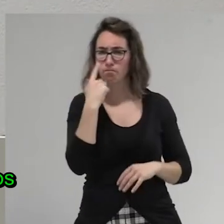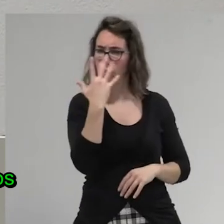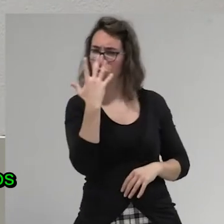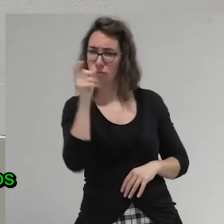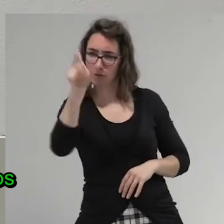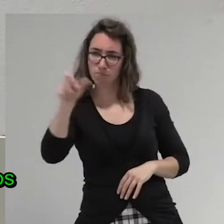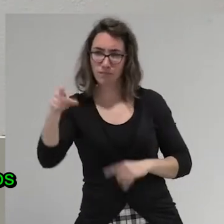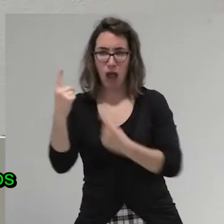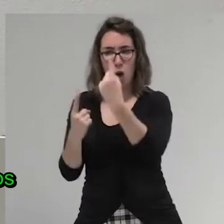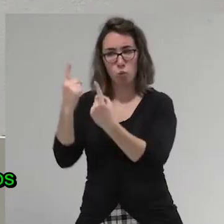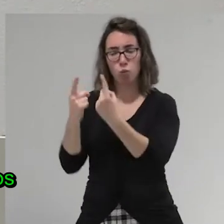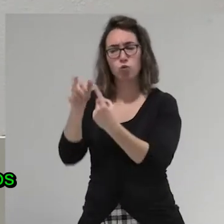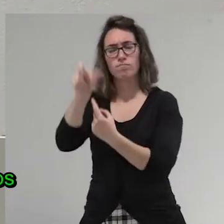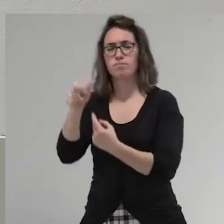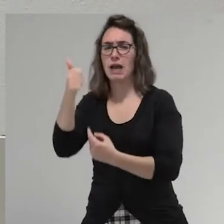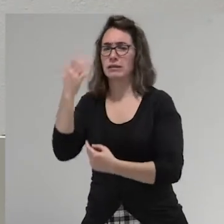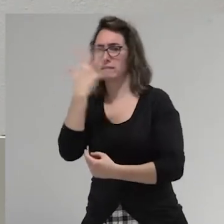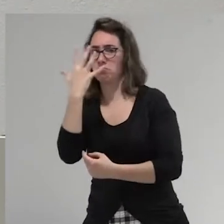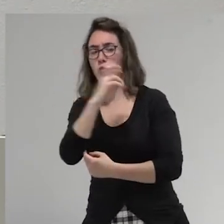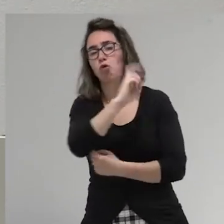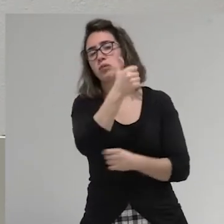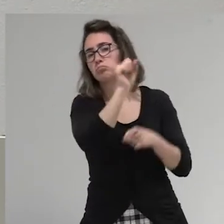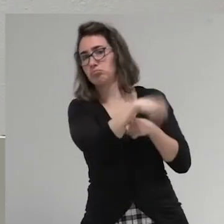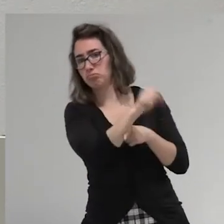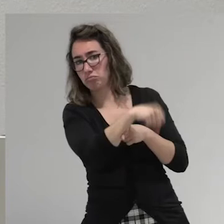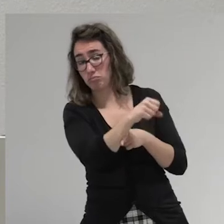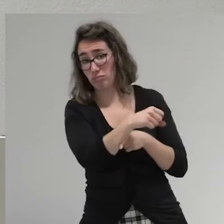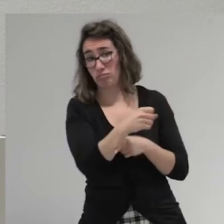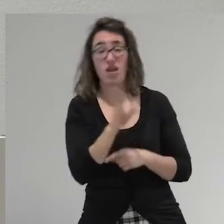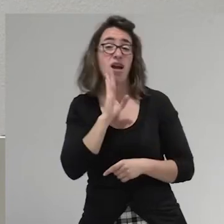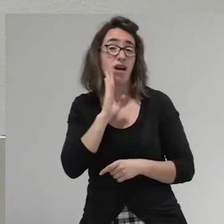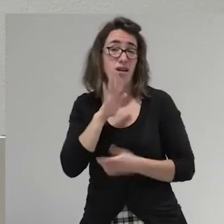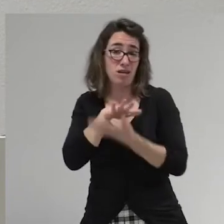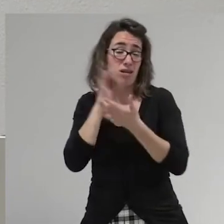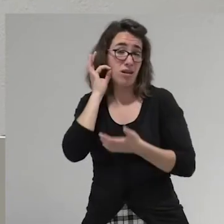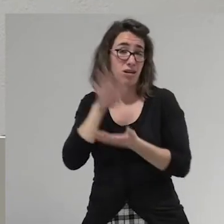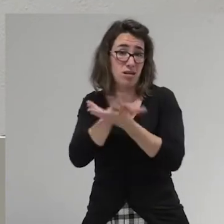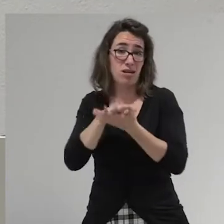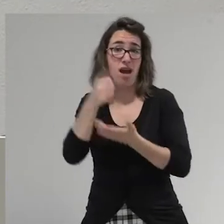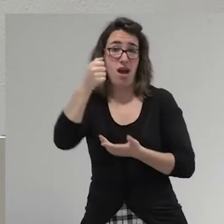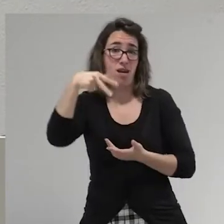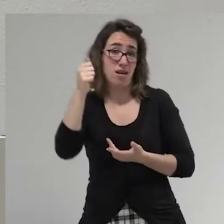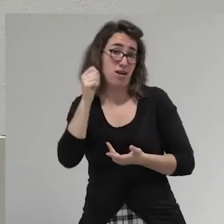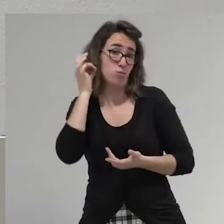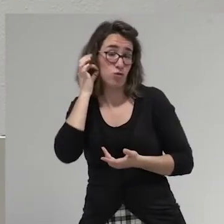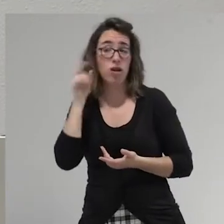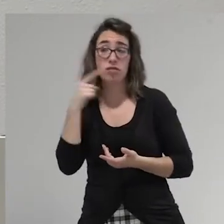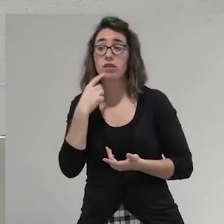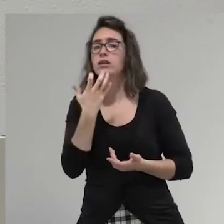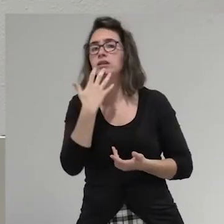cuerpos en detrimento de otros, ¿no? Como decía Ana, pues, si la policía sale a la calle y se dedica